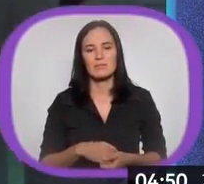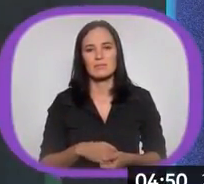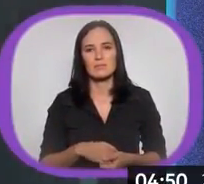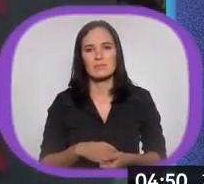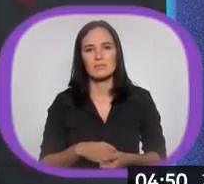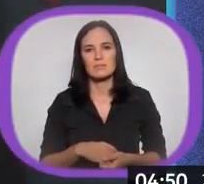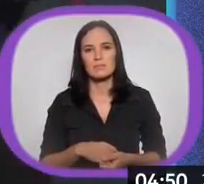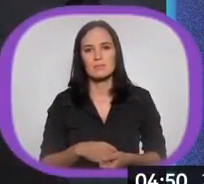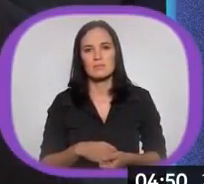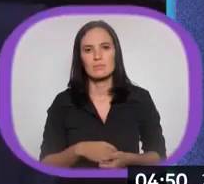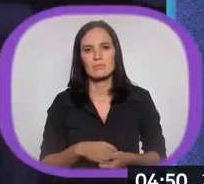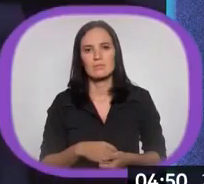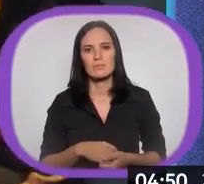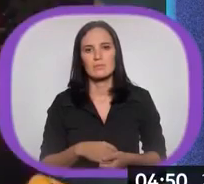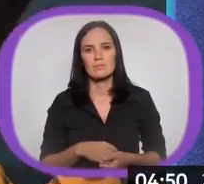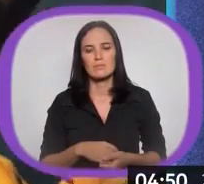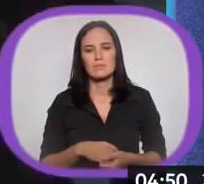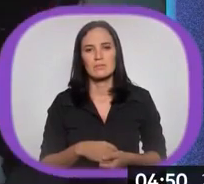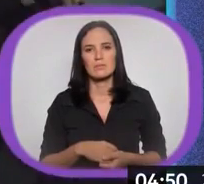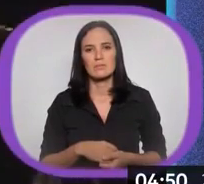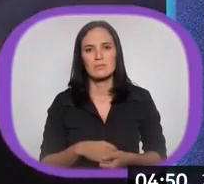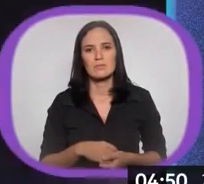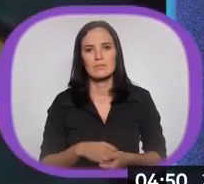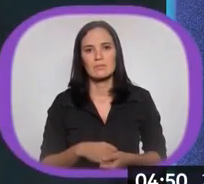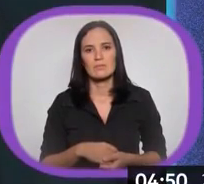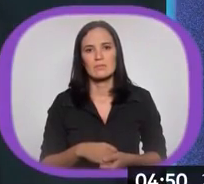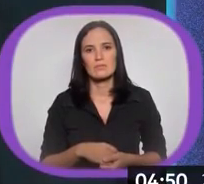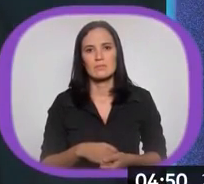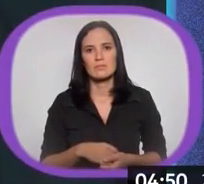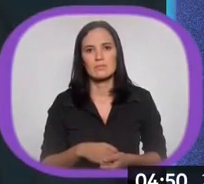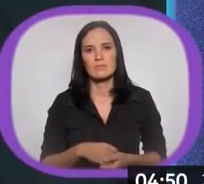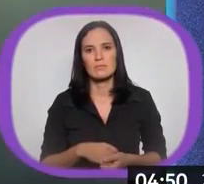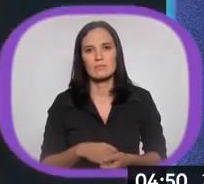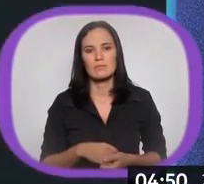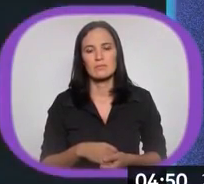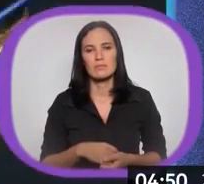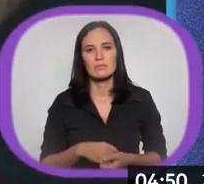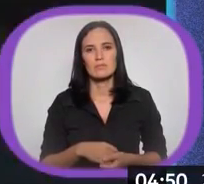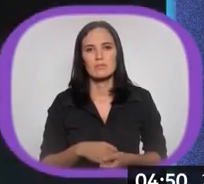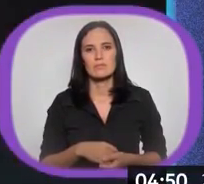Grr!